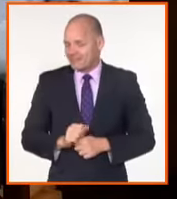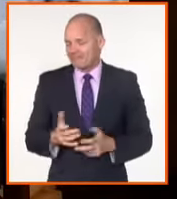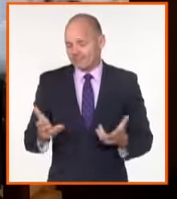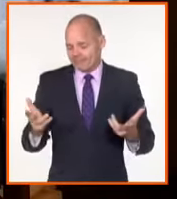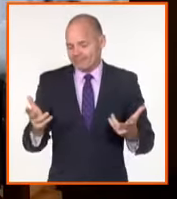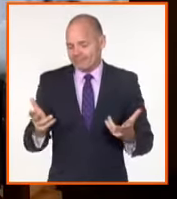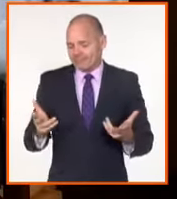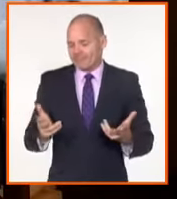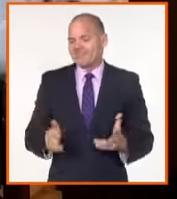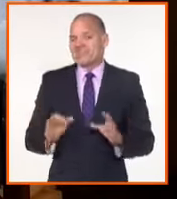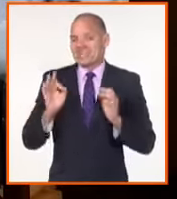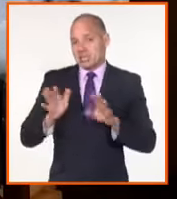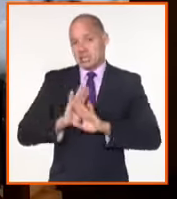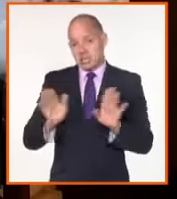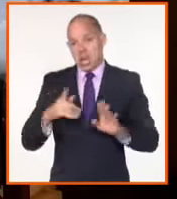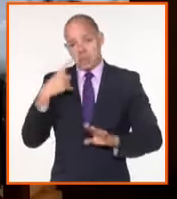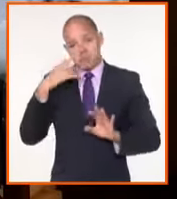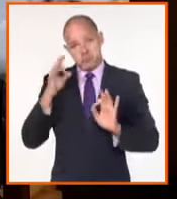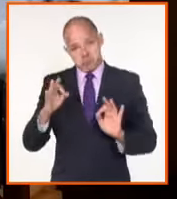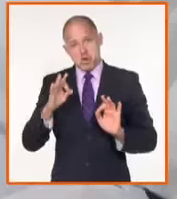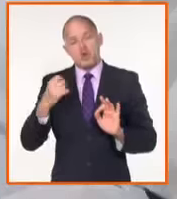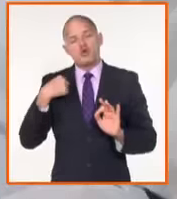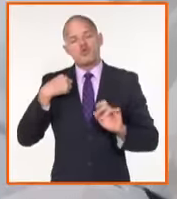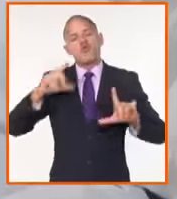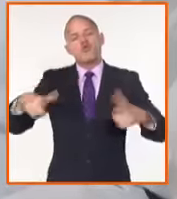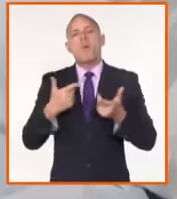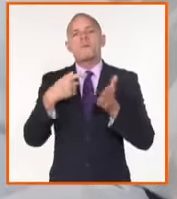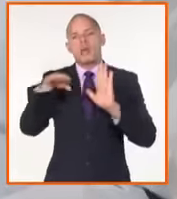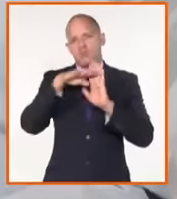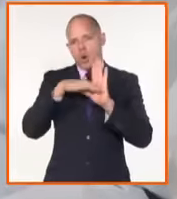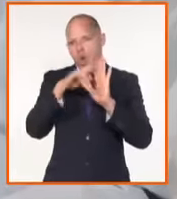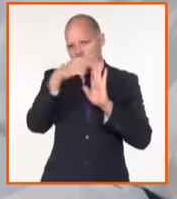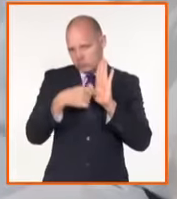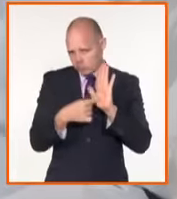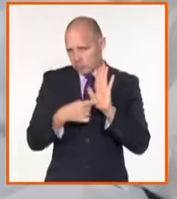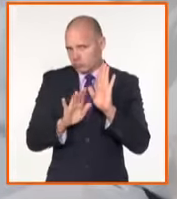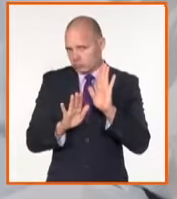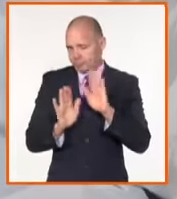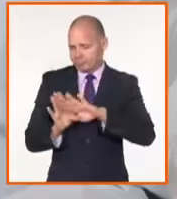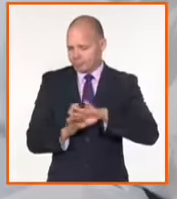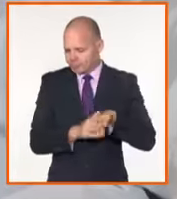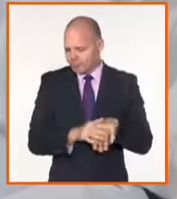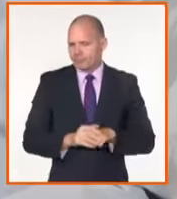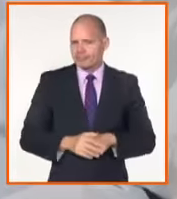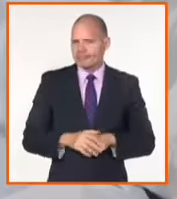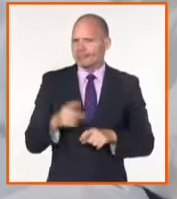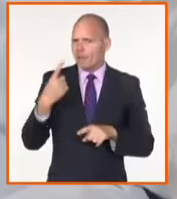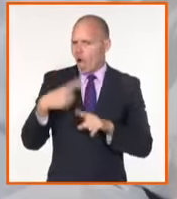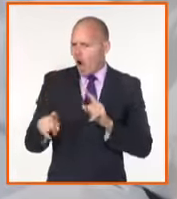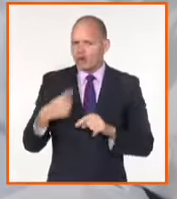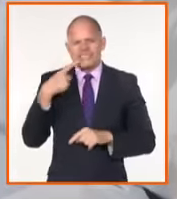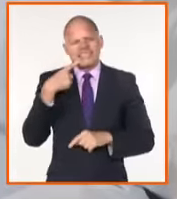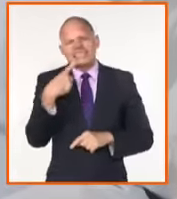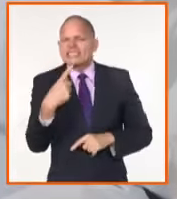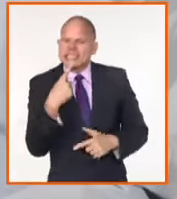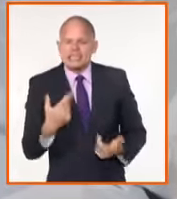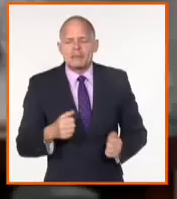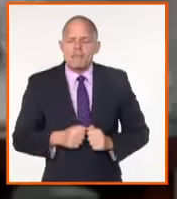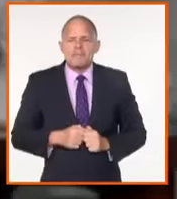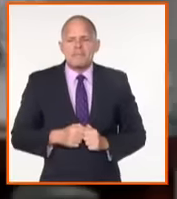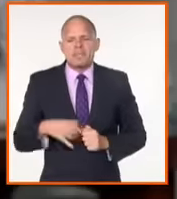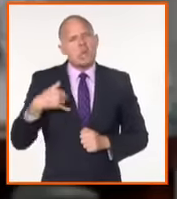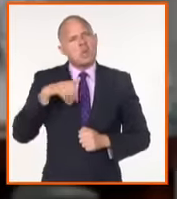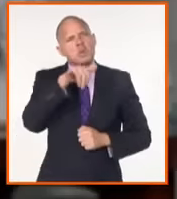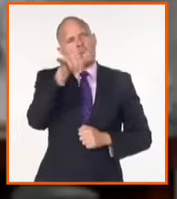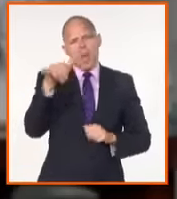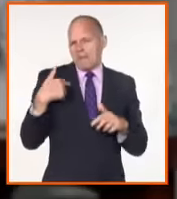que nosotros asistamos. Ahora, han existido primero resultados políticos y hay que ver la